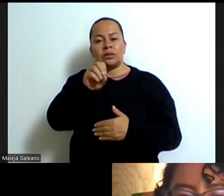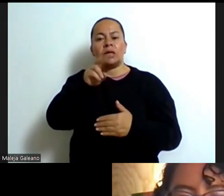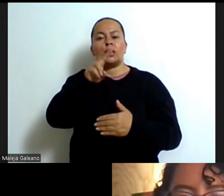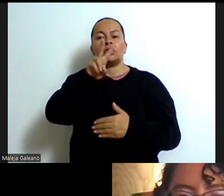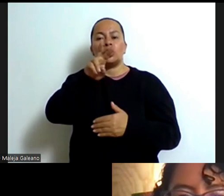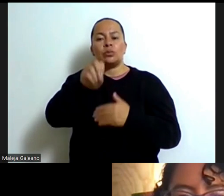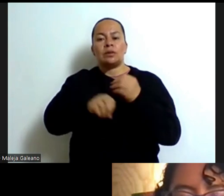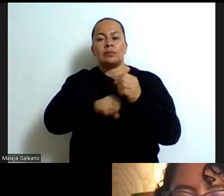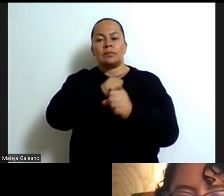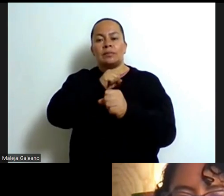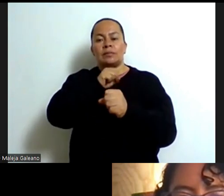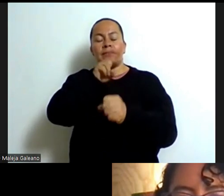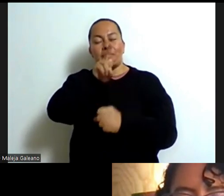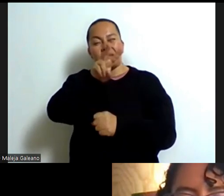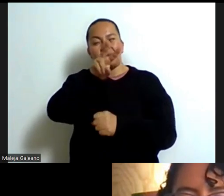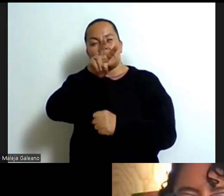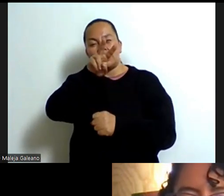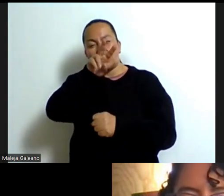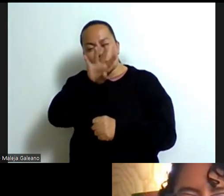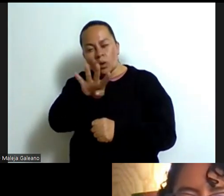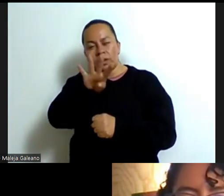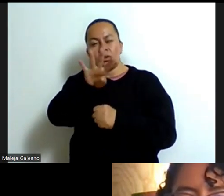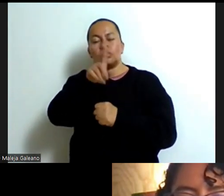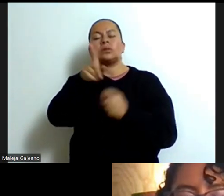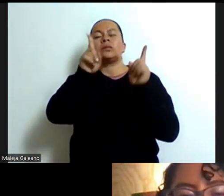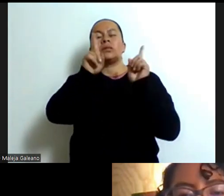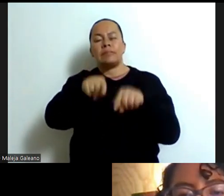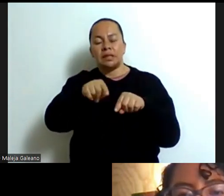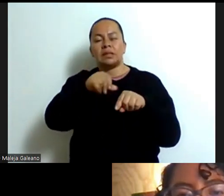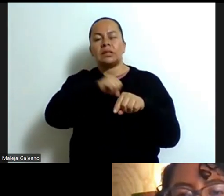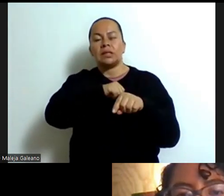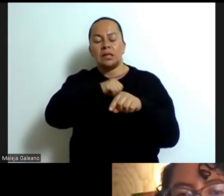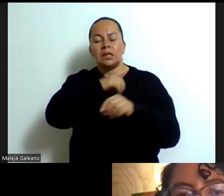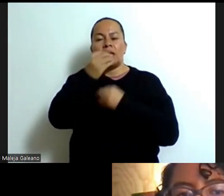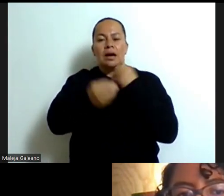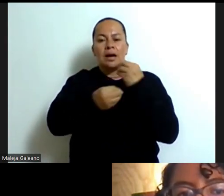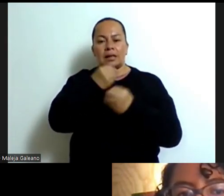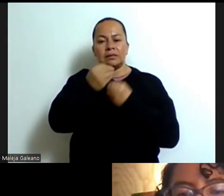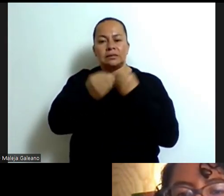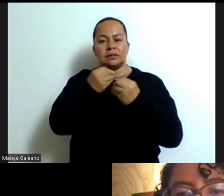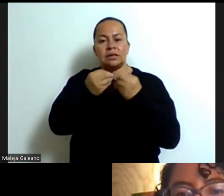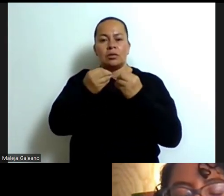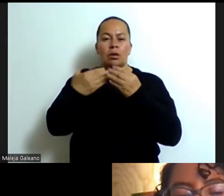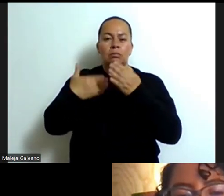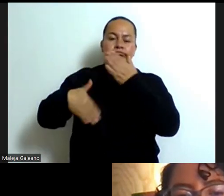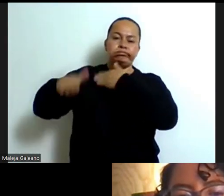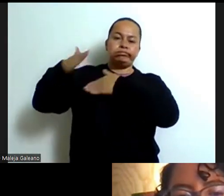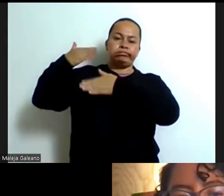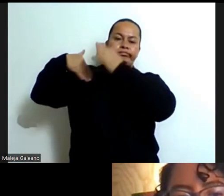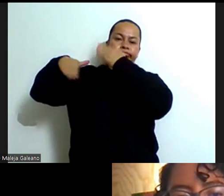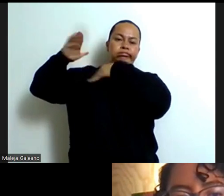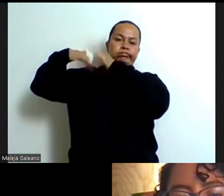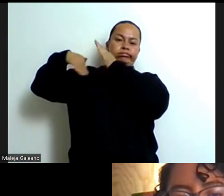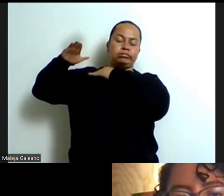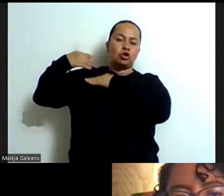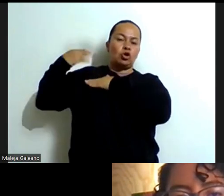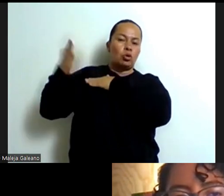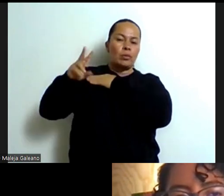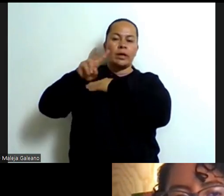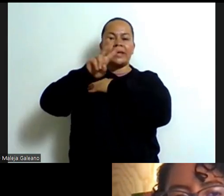2024 que también a hace un un retroceso en términos de la t